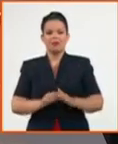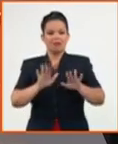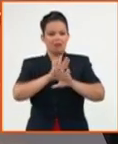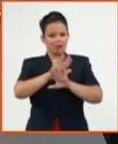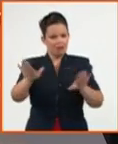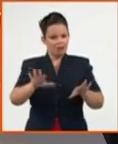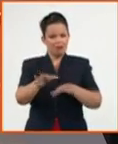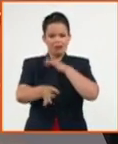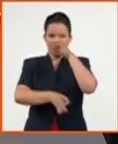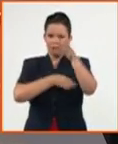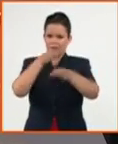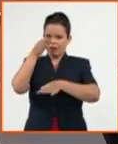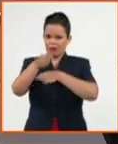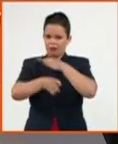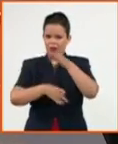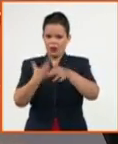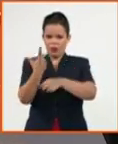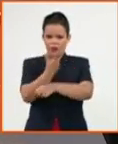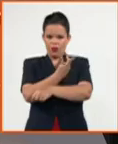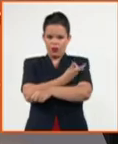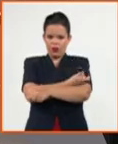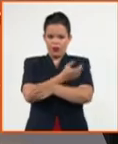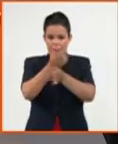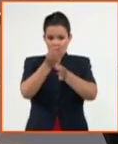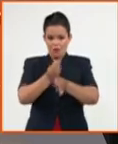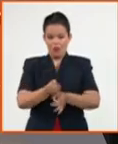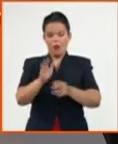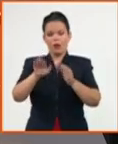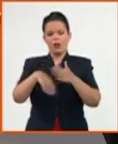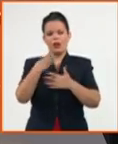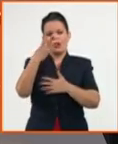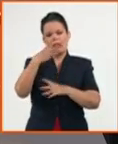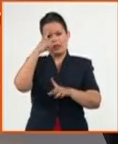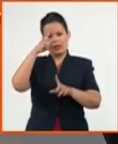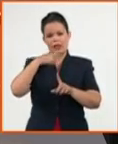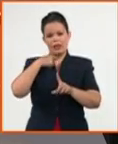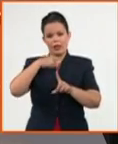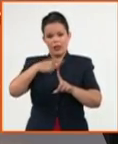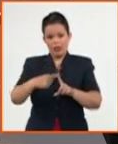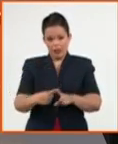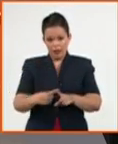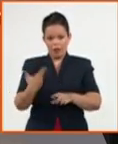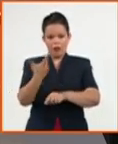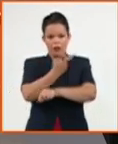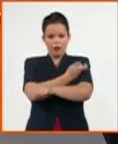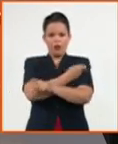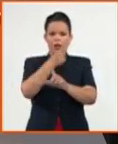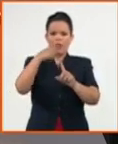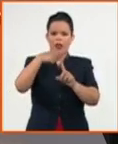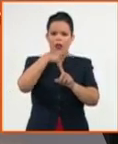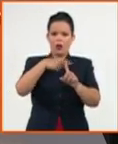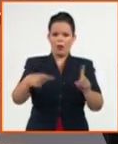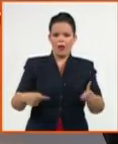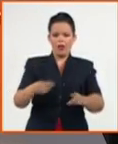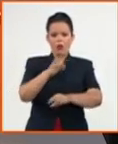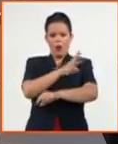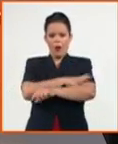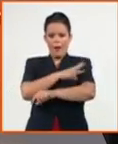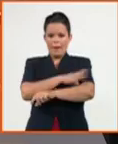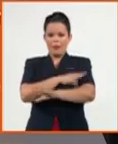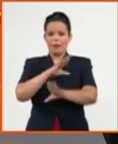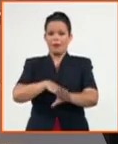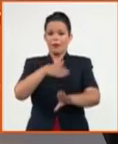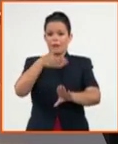estudiante de los años terminales el día 3 de septiembre y posteriormente se incorporaron las provincias de cienfuegos y la isla de la juventud